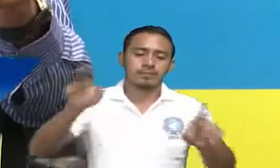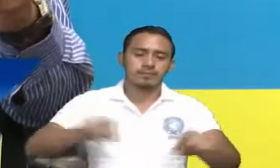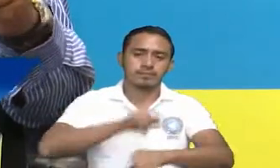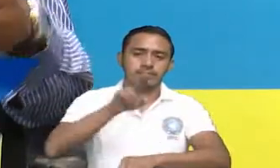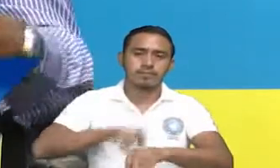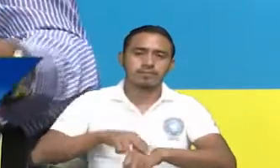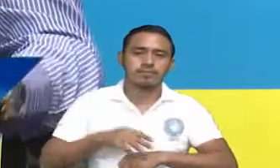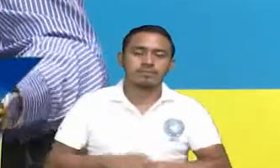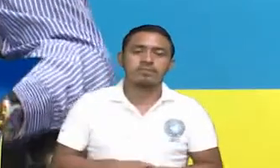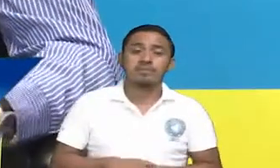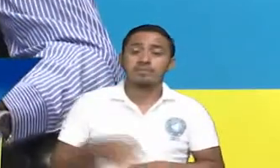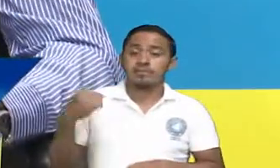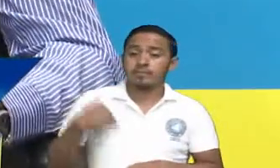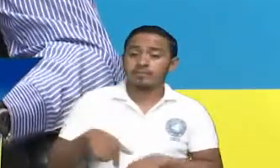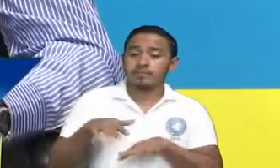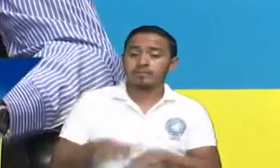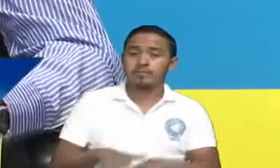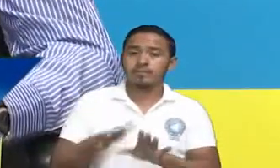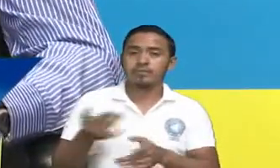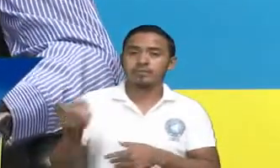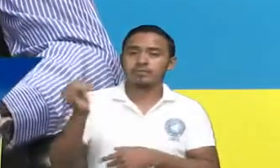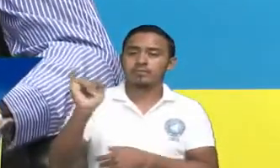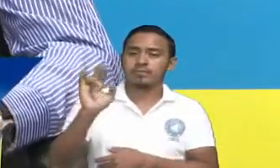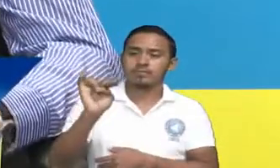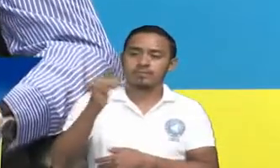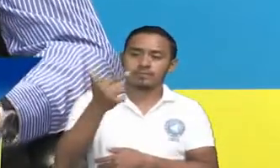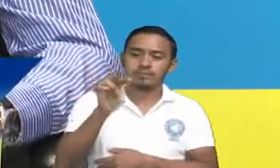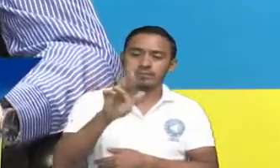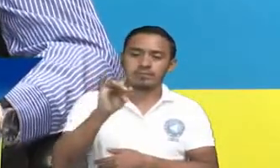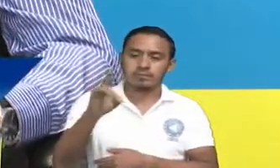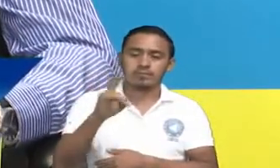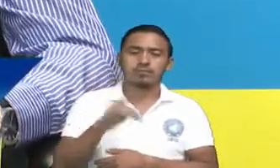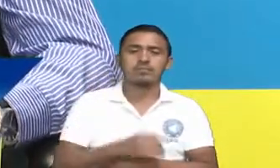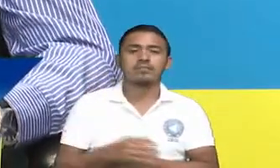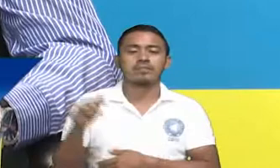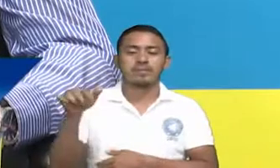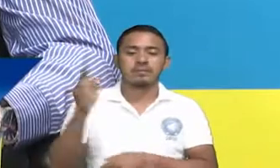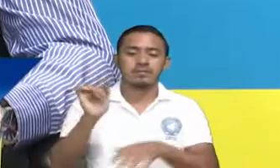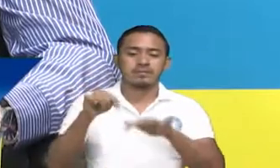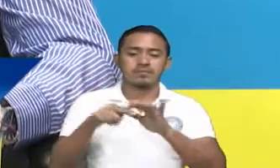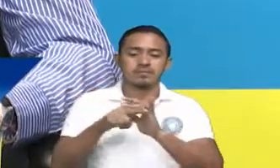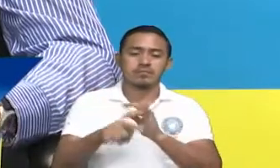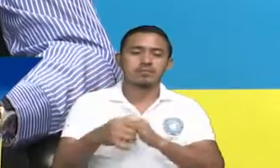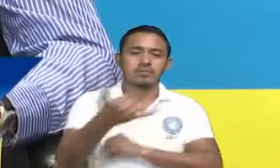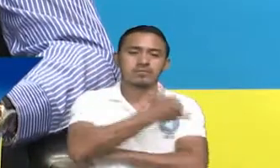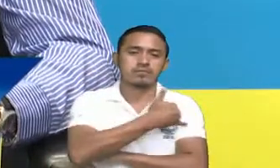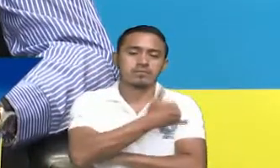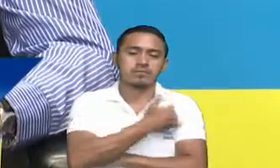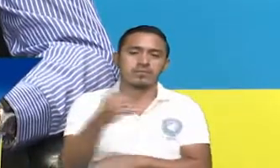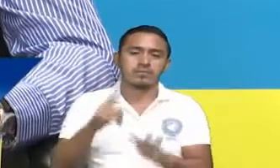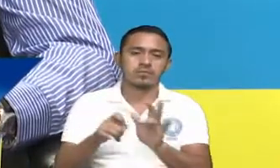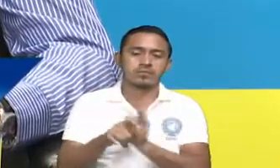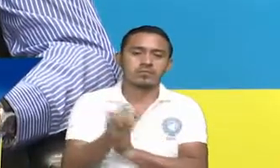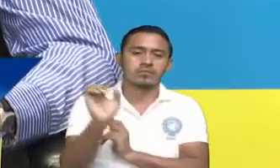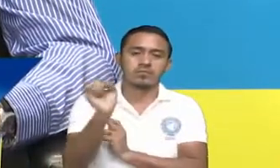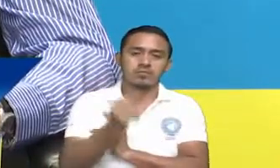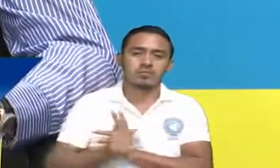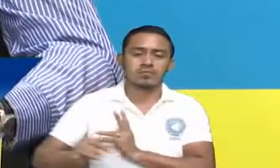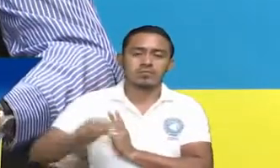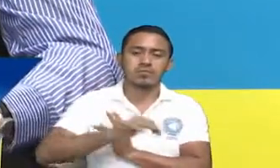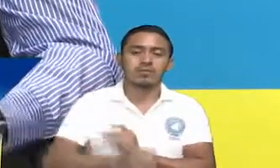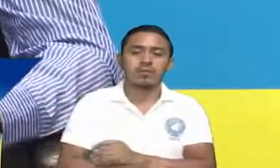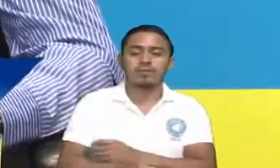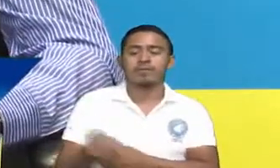Asamblea Nacional. Estamos con la licenciada Ingrid Castro, psicóloga del Hospital Psicosocial José Dolores Fletes de